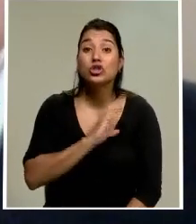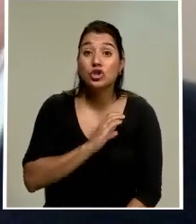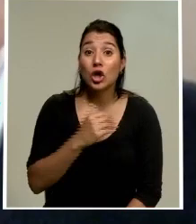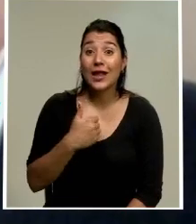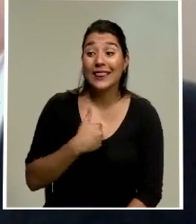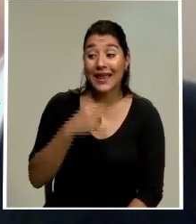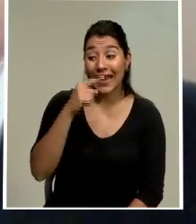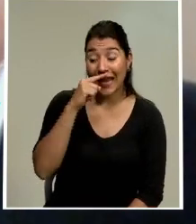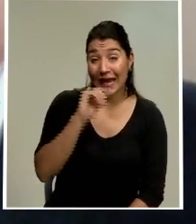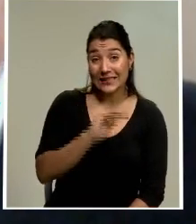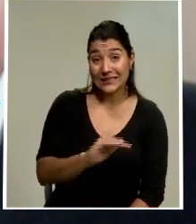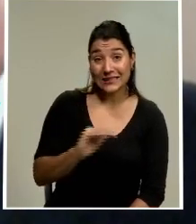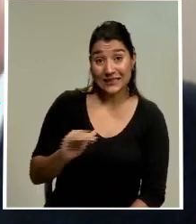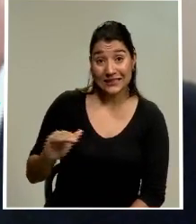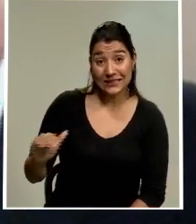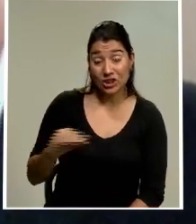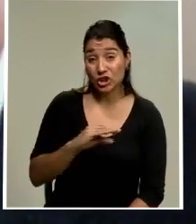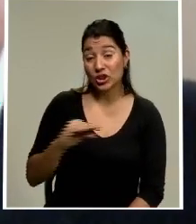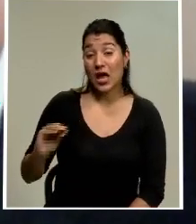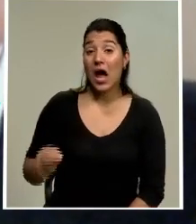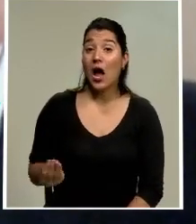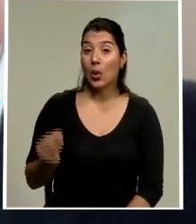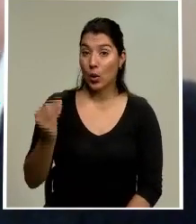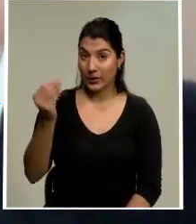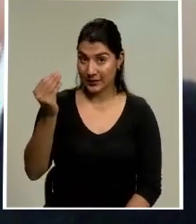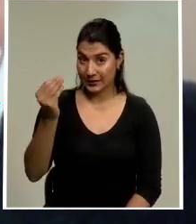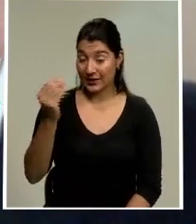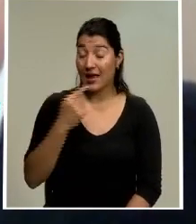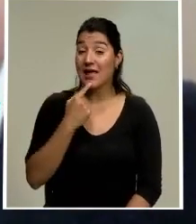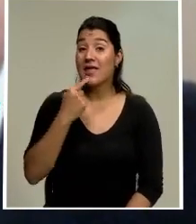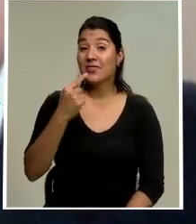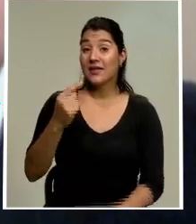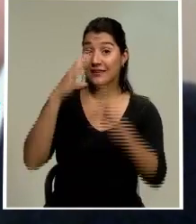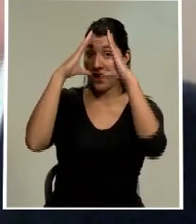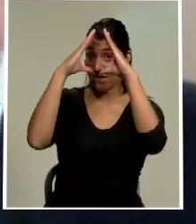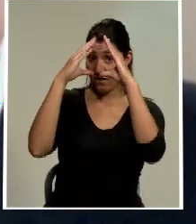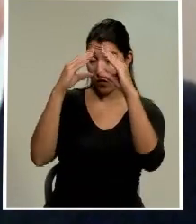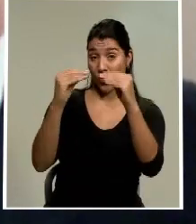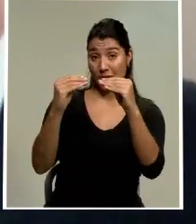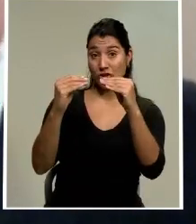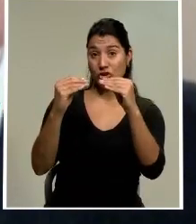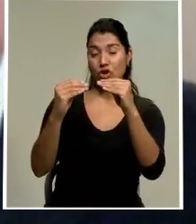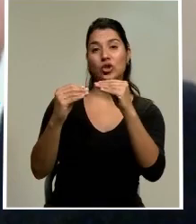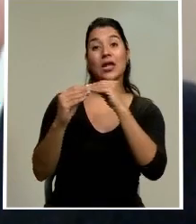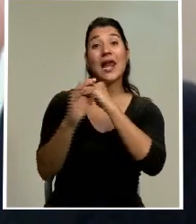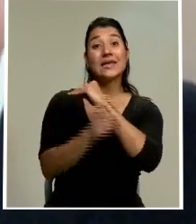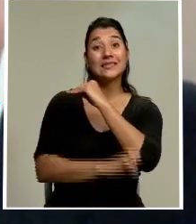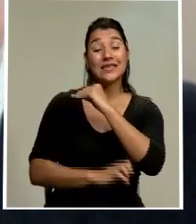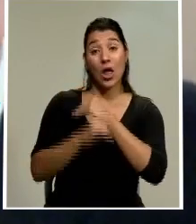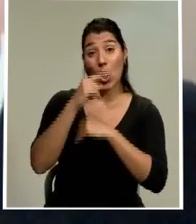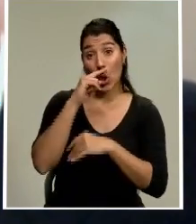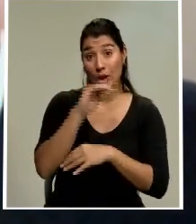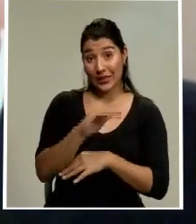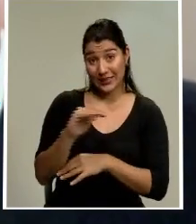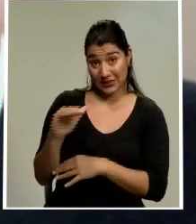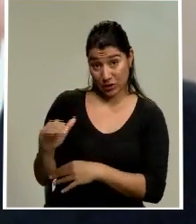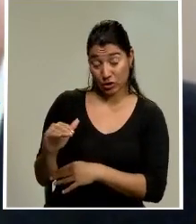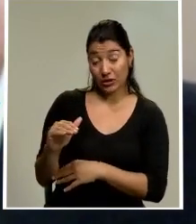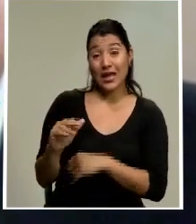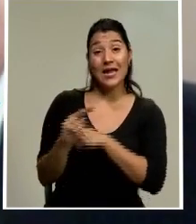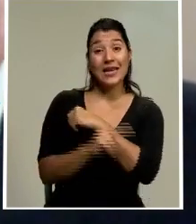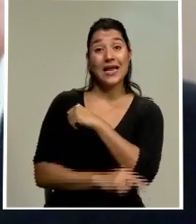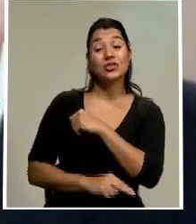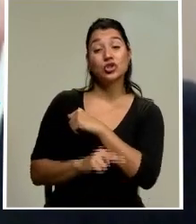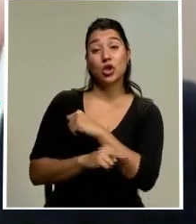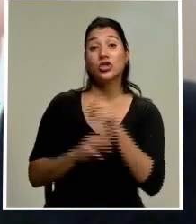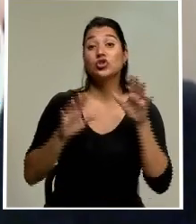y los adolescentes. Según el informe del Estado de la Niñez del Fondo de Naciones Unidas para la